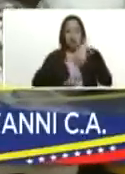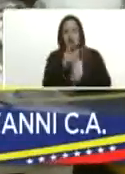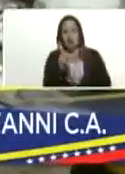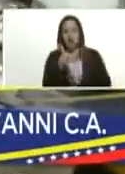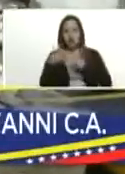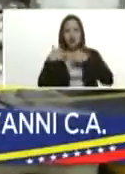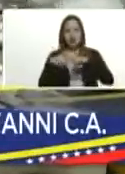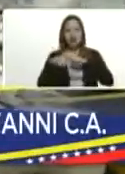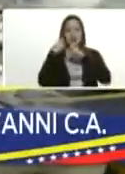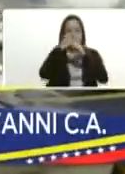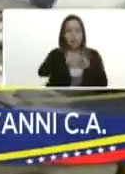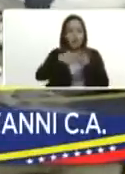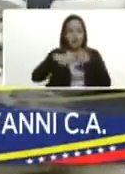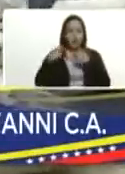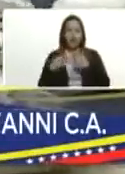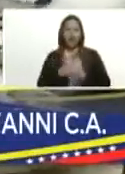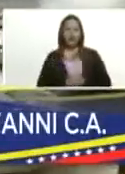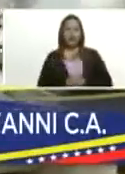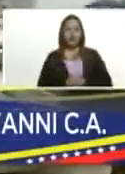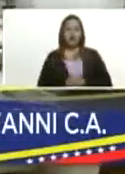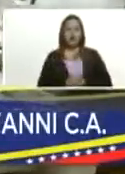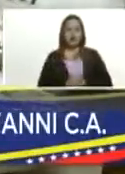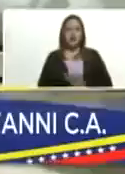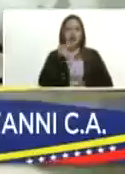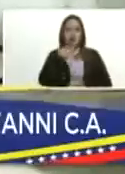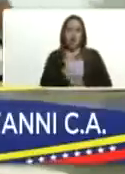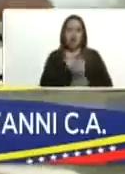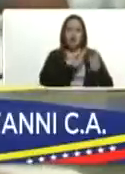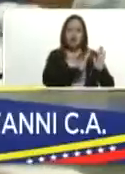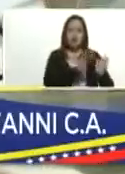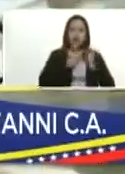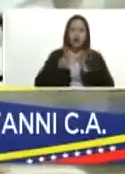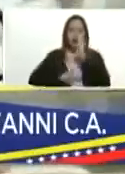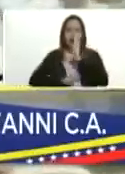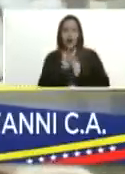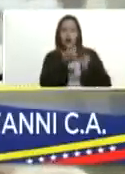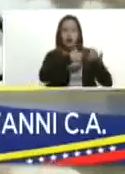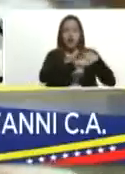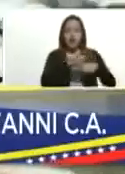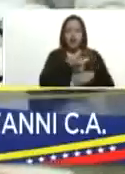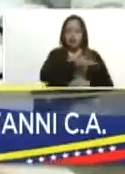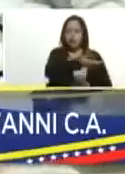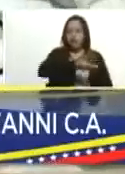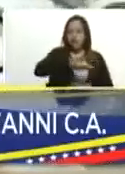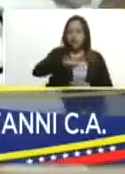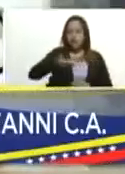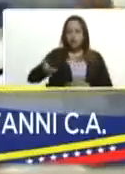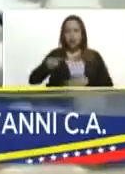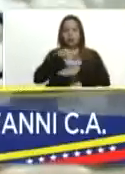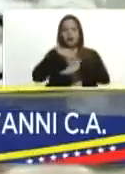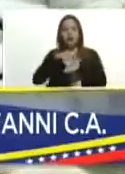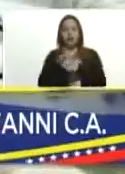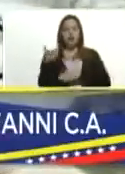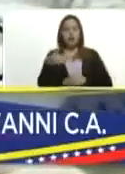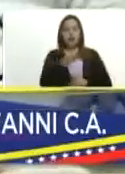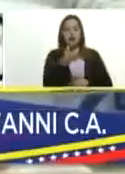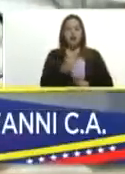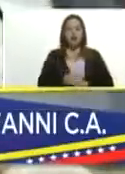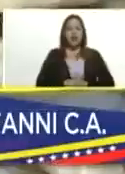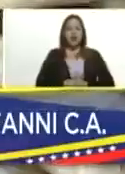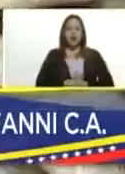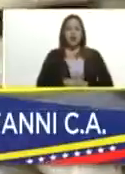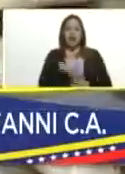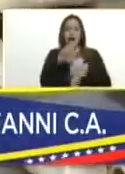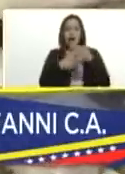sector pesquero. Y esto es una de las etapas de ese desarrollo, la comercialización, la distribución, que desde el Ministerio de Pesca, cumpliendo